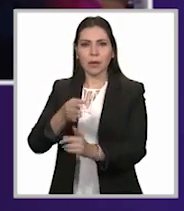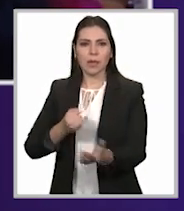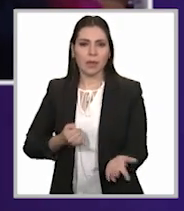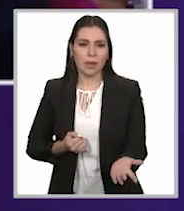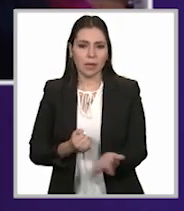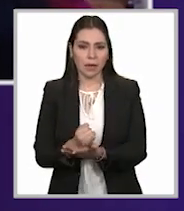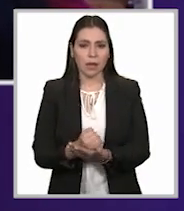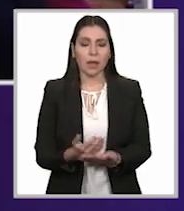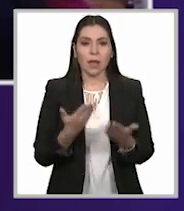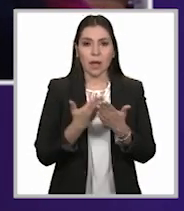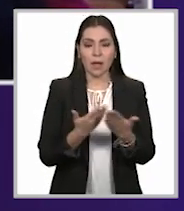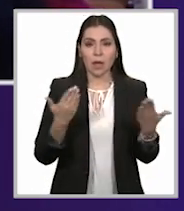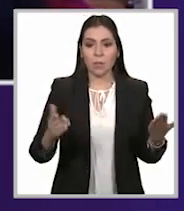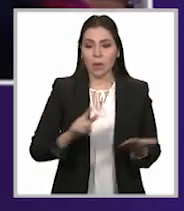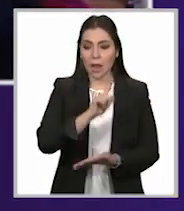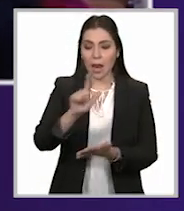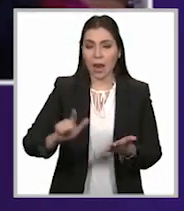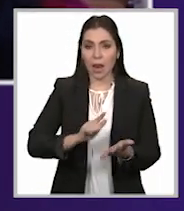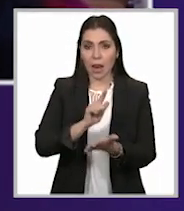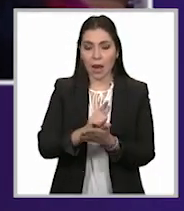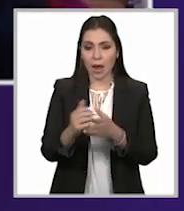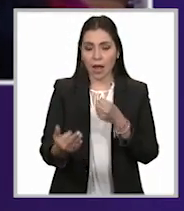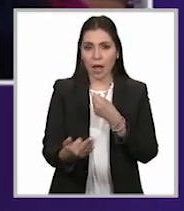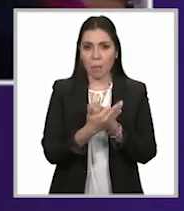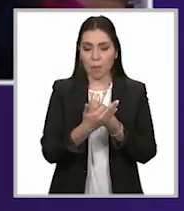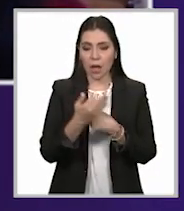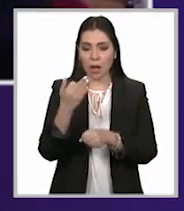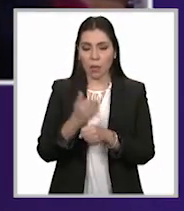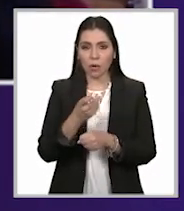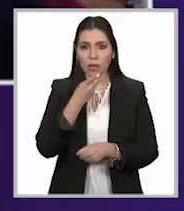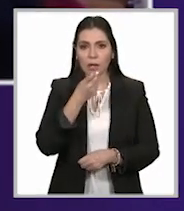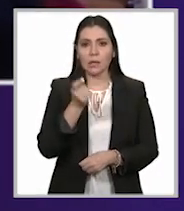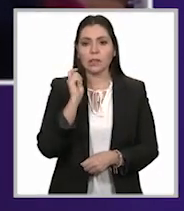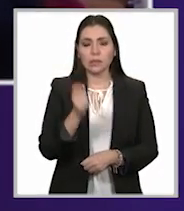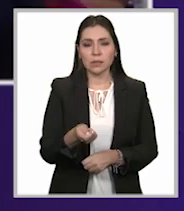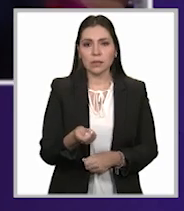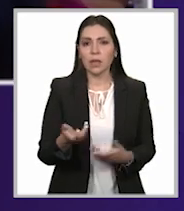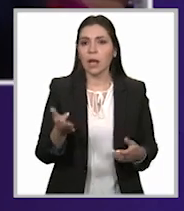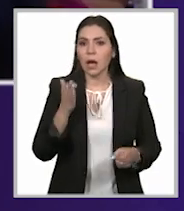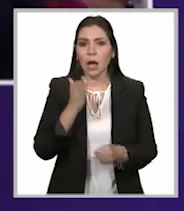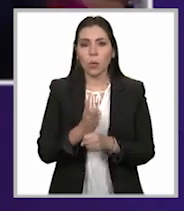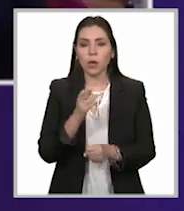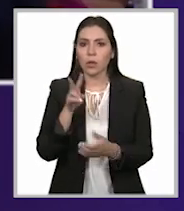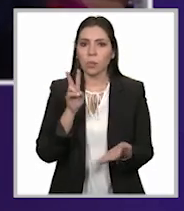que ahora indica la ley de amparo, pues es que basta un solo